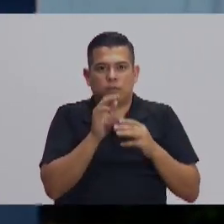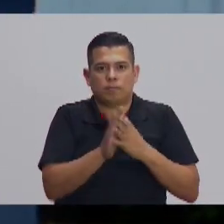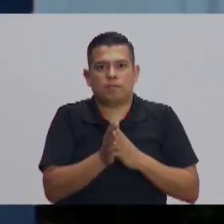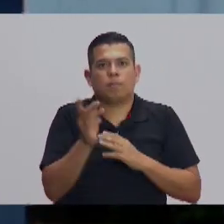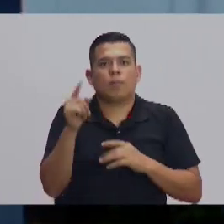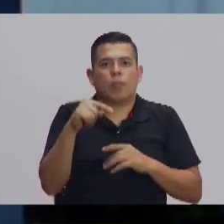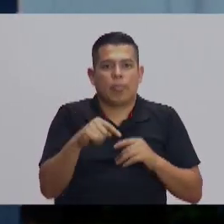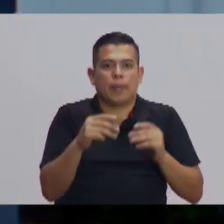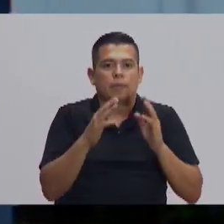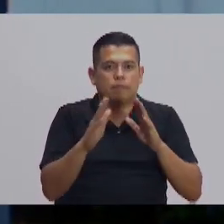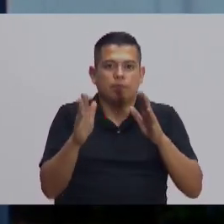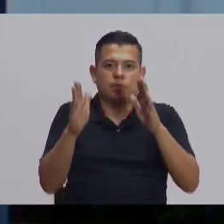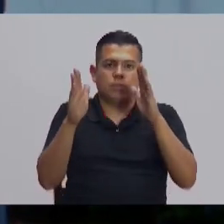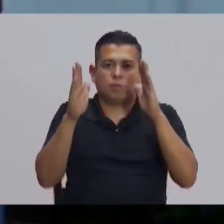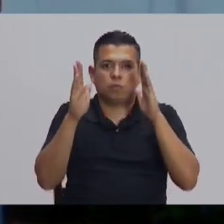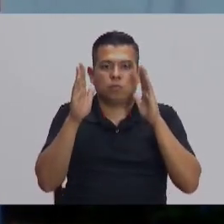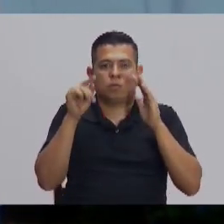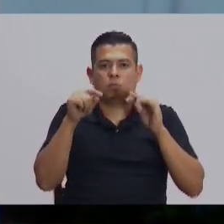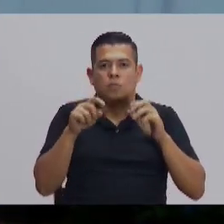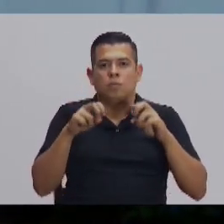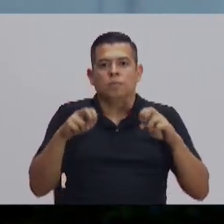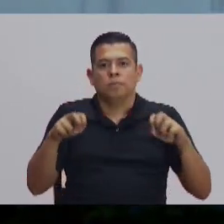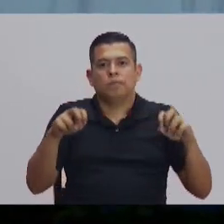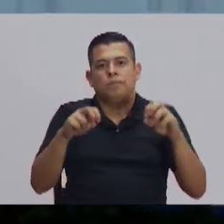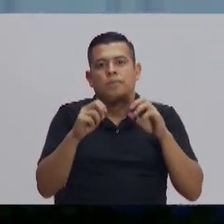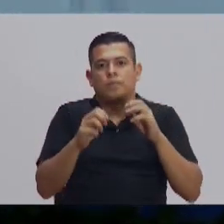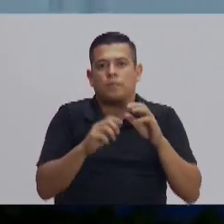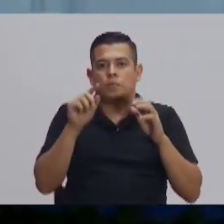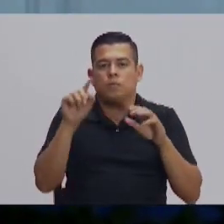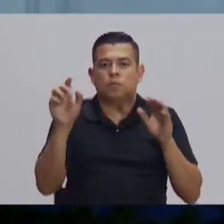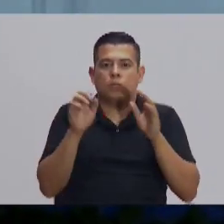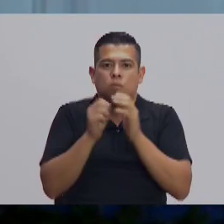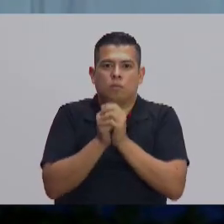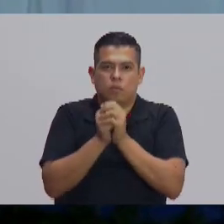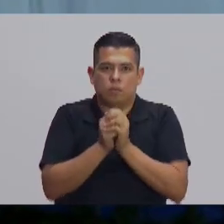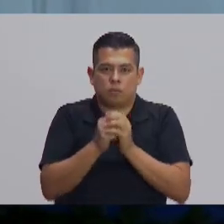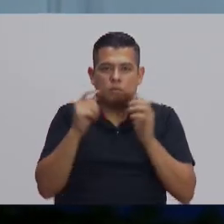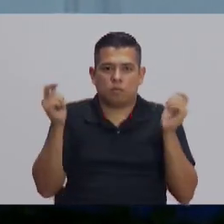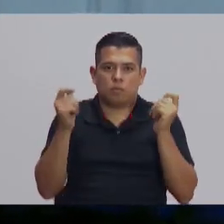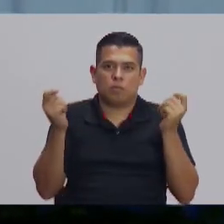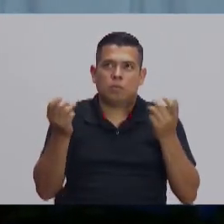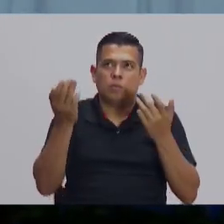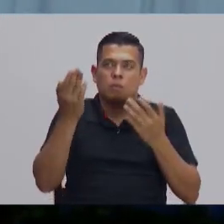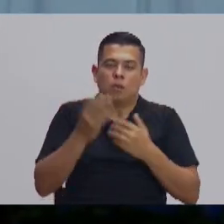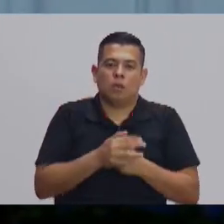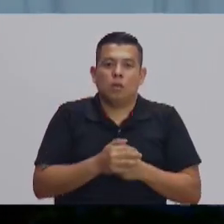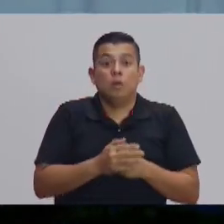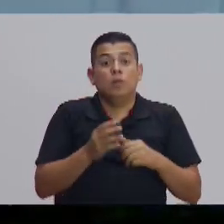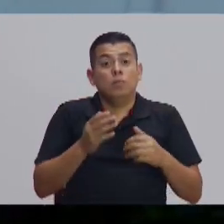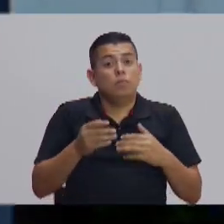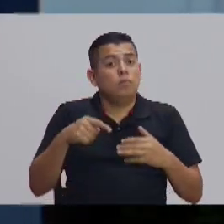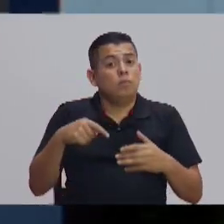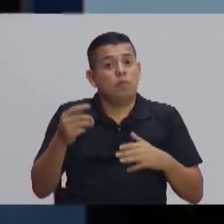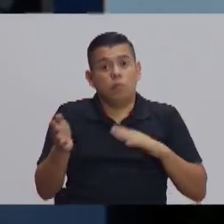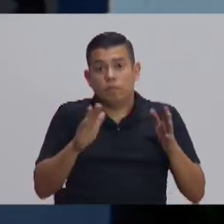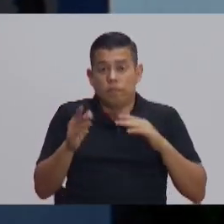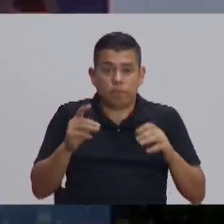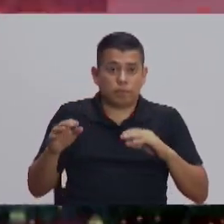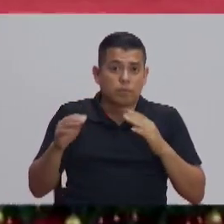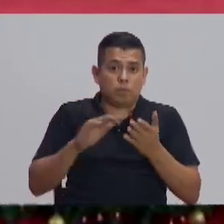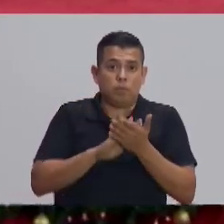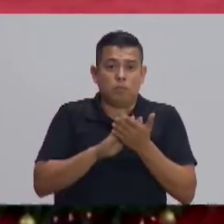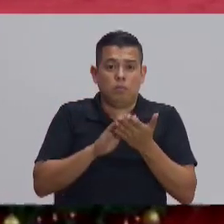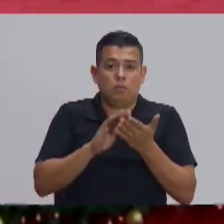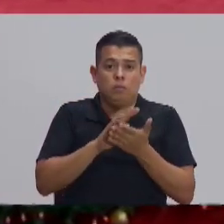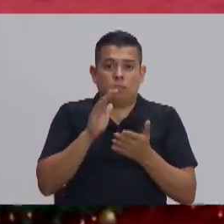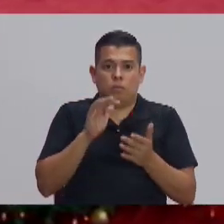venimos para escuchar la palabra del señor y adorar su nombre pero muchas veces nos estancamos